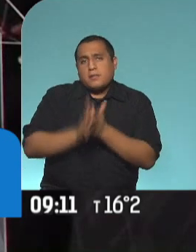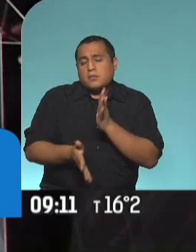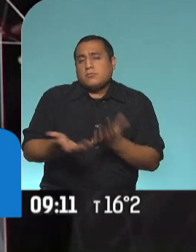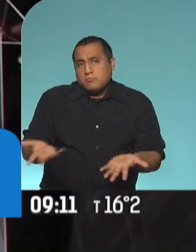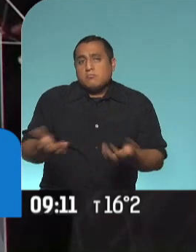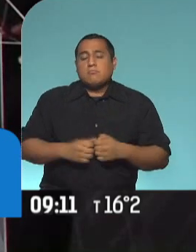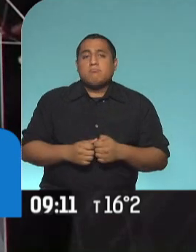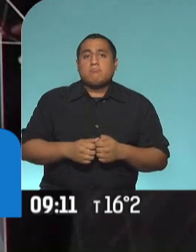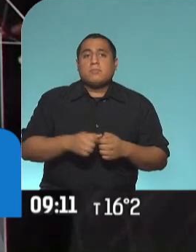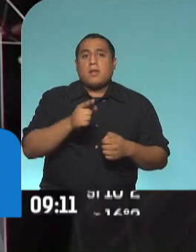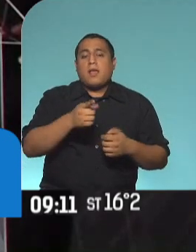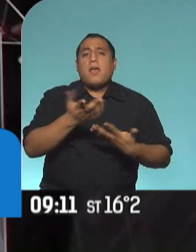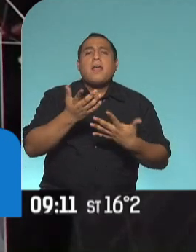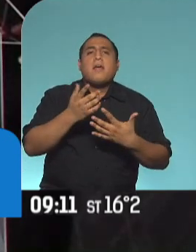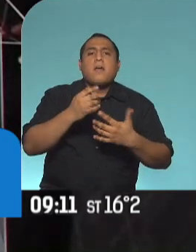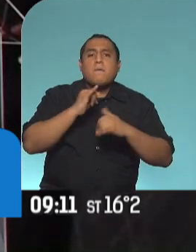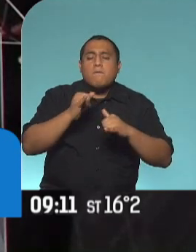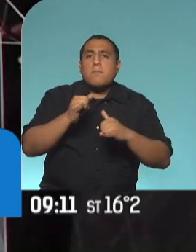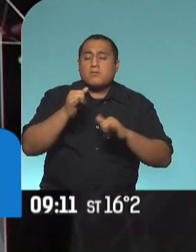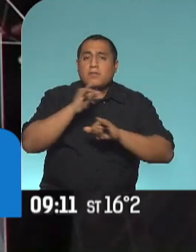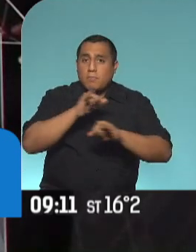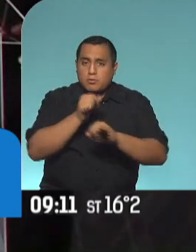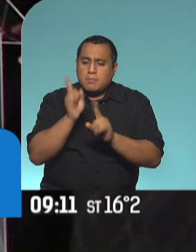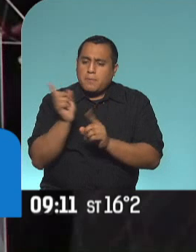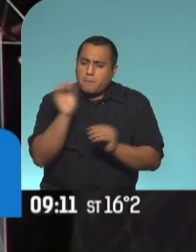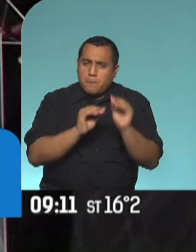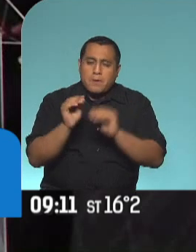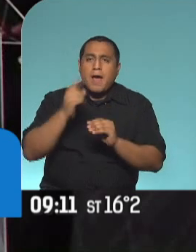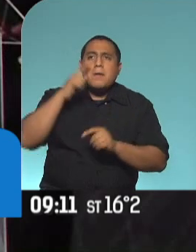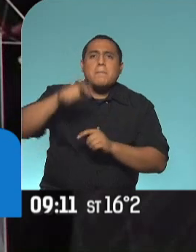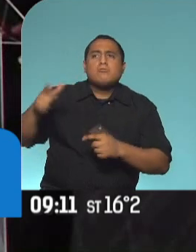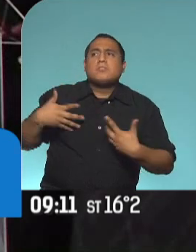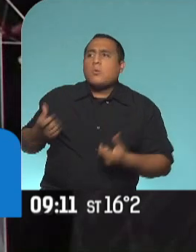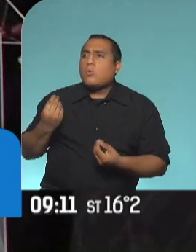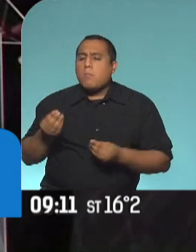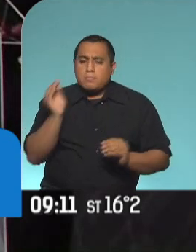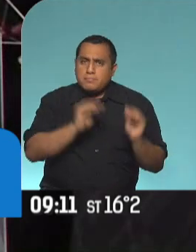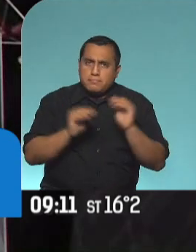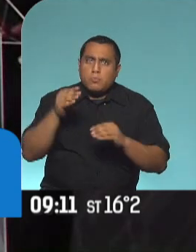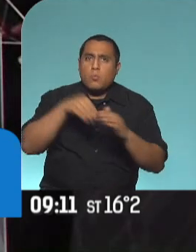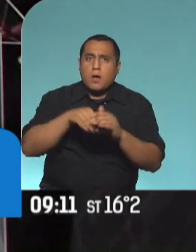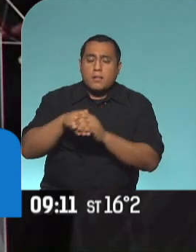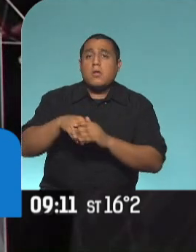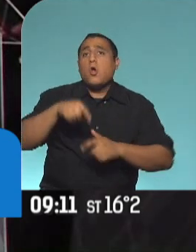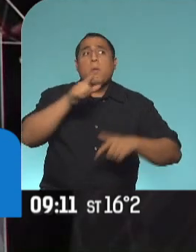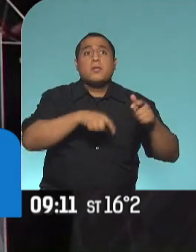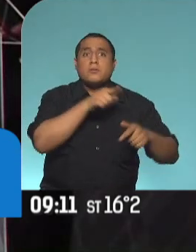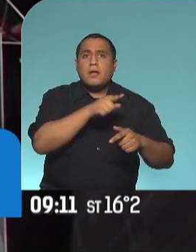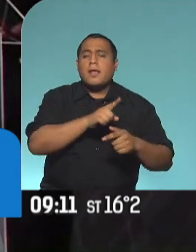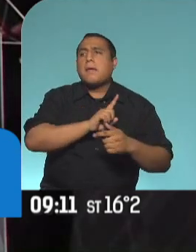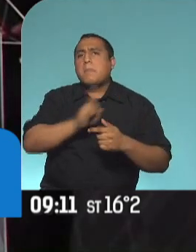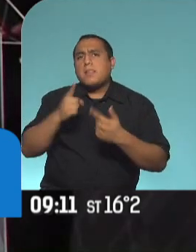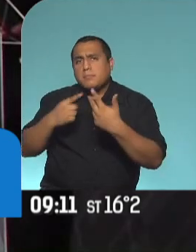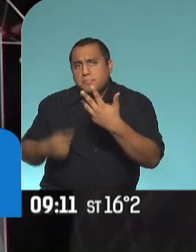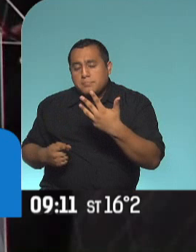utiliza una herramienta informática que permite registrar el estado de salud de las personas, las indicaciones de los profesionales, cumple